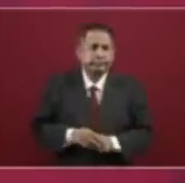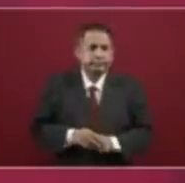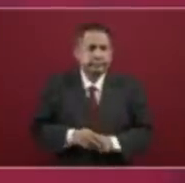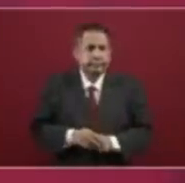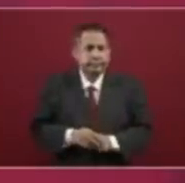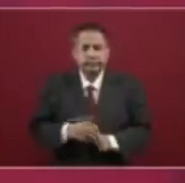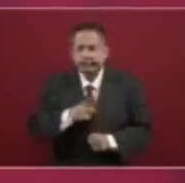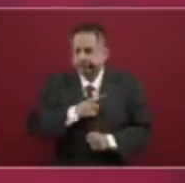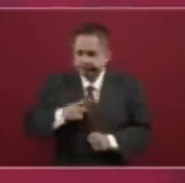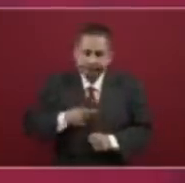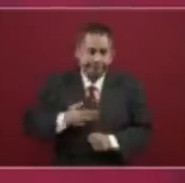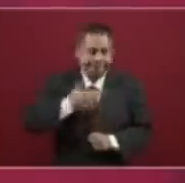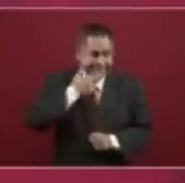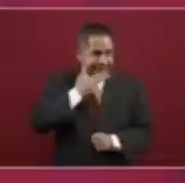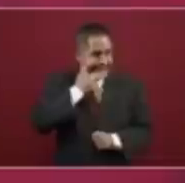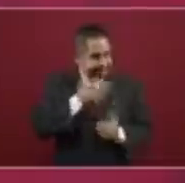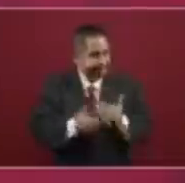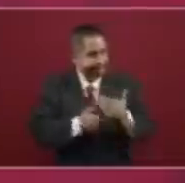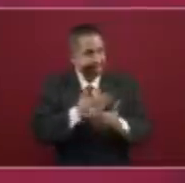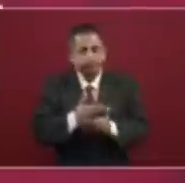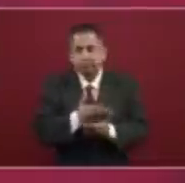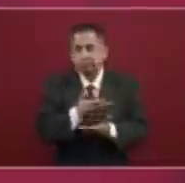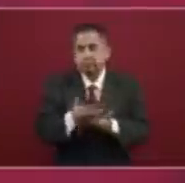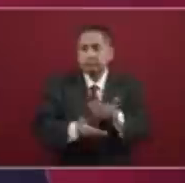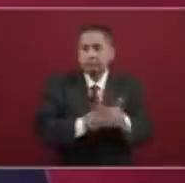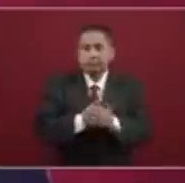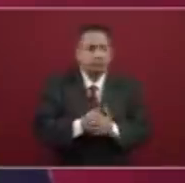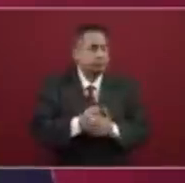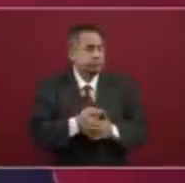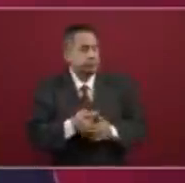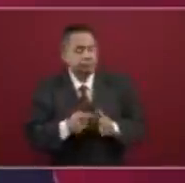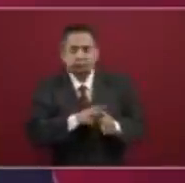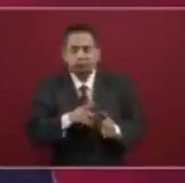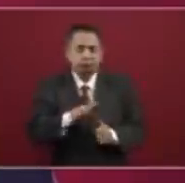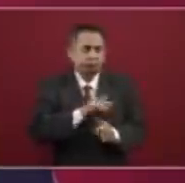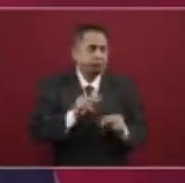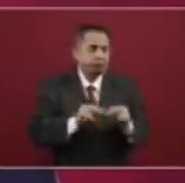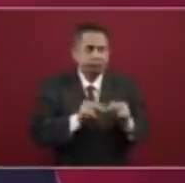Tenemos que mejorar todo el servicio de primer nivel,